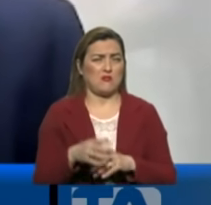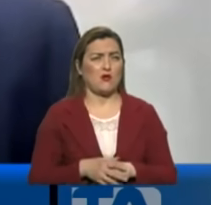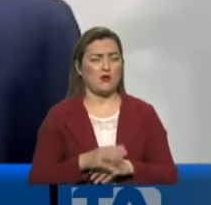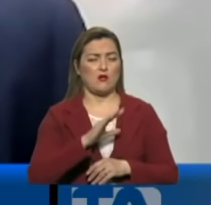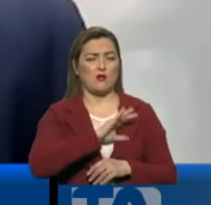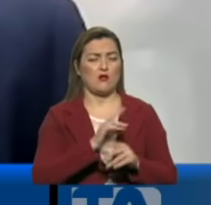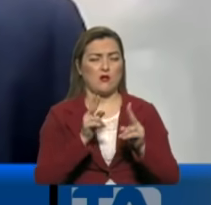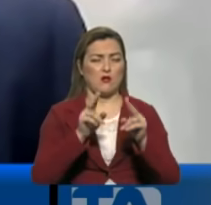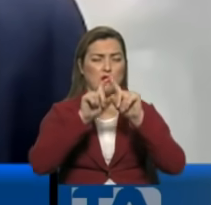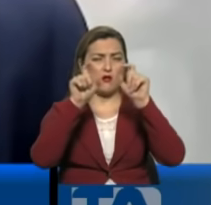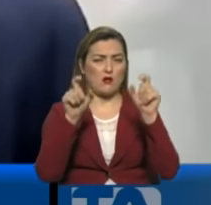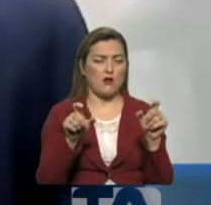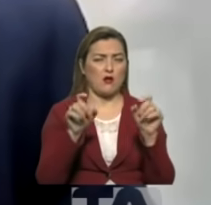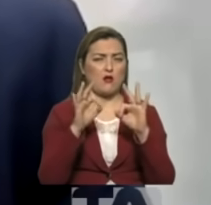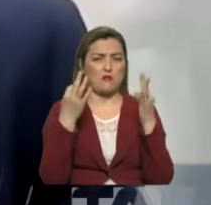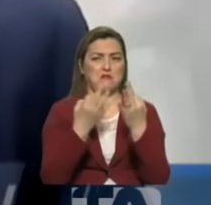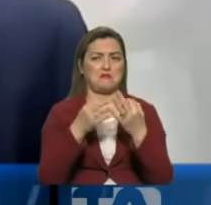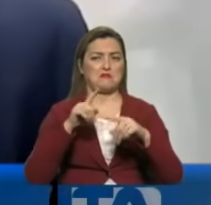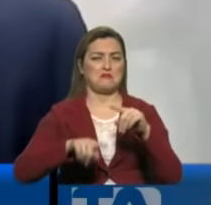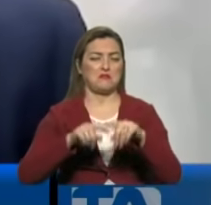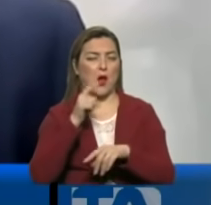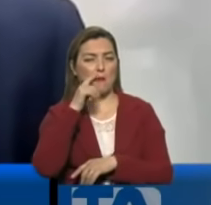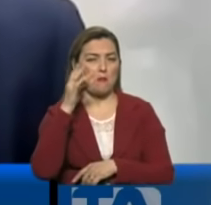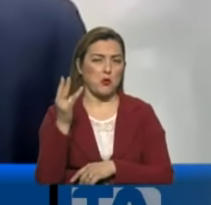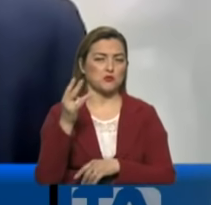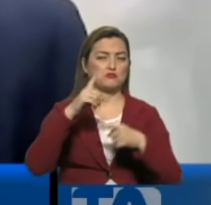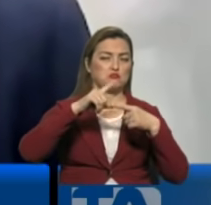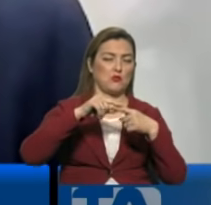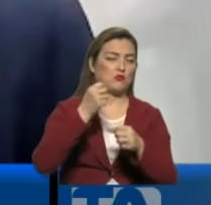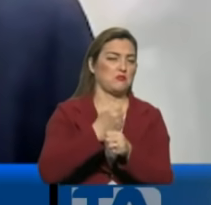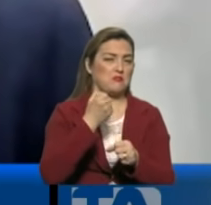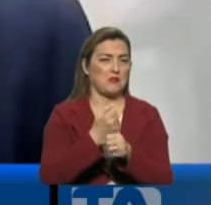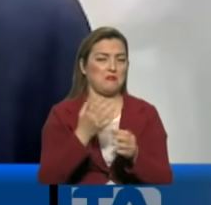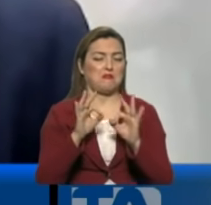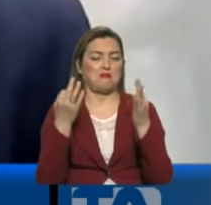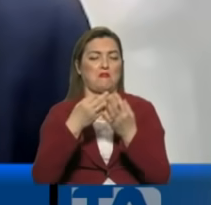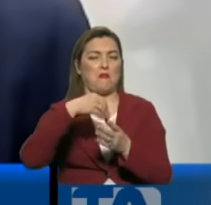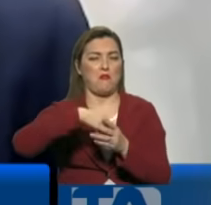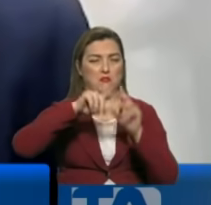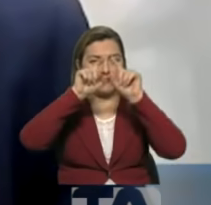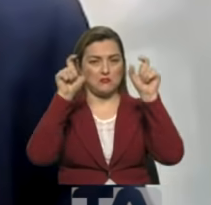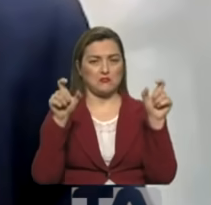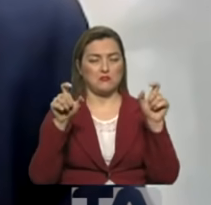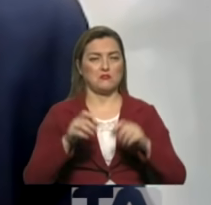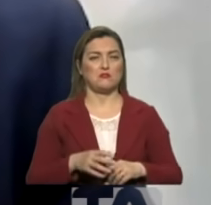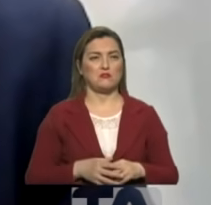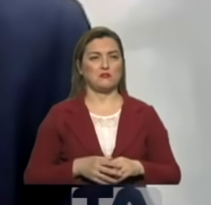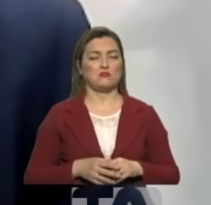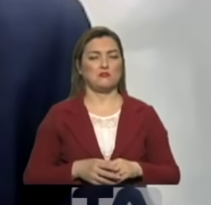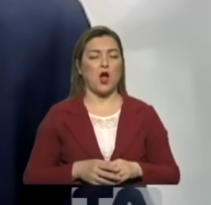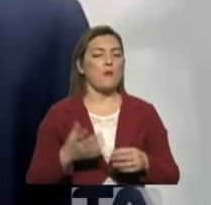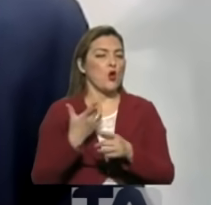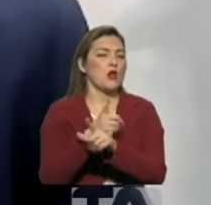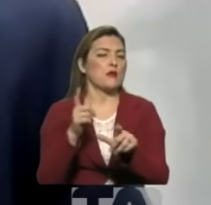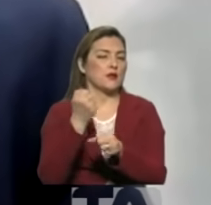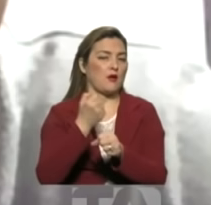en la misma empresa, existen familiares, existen esposos, primos, familiares dentro de la empresa, pero que no tienen ningún impedimento ya que